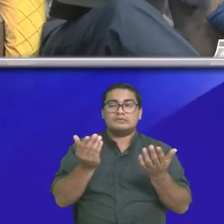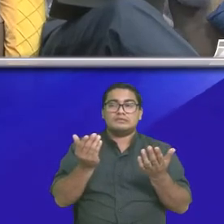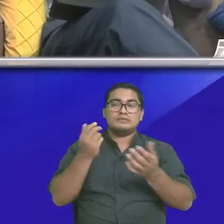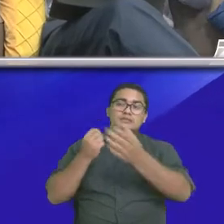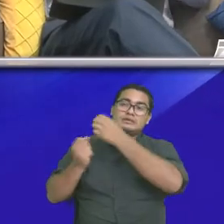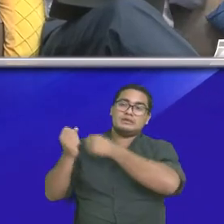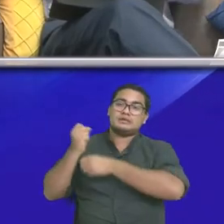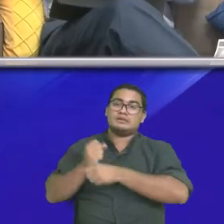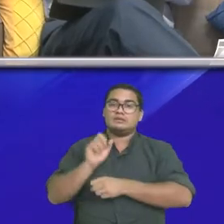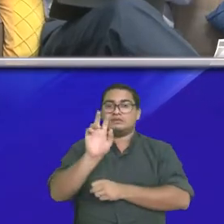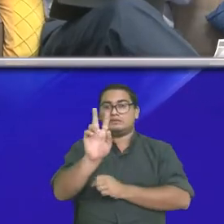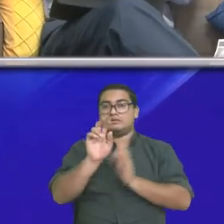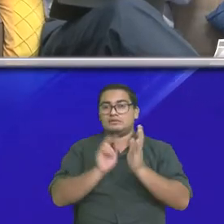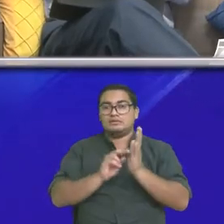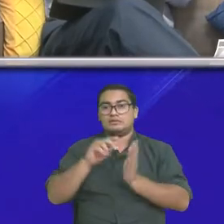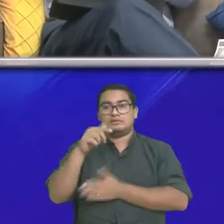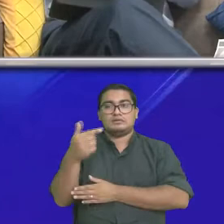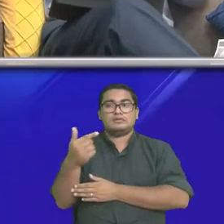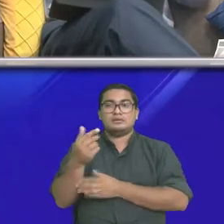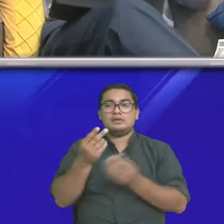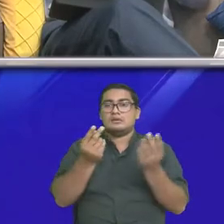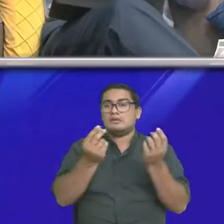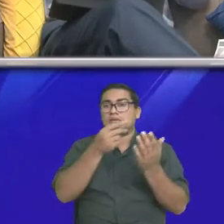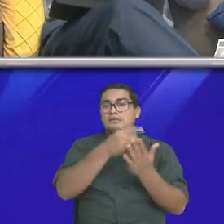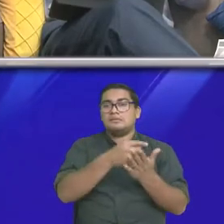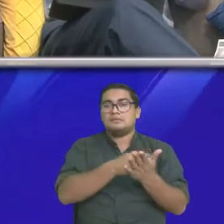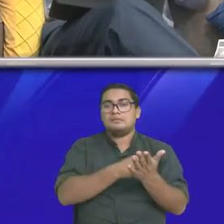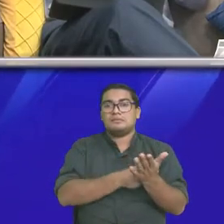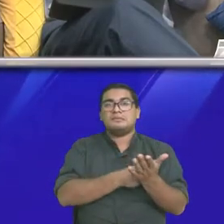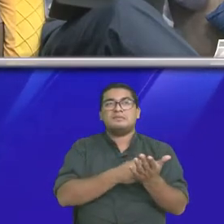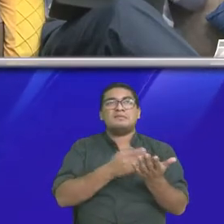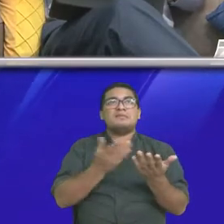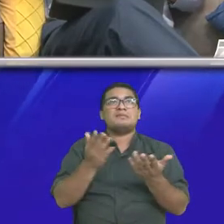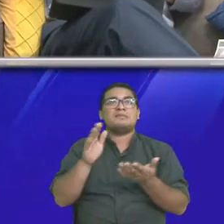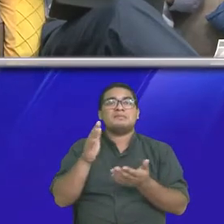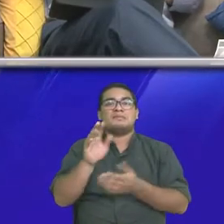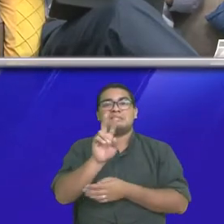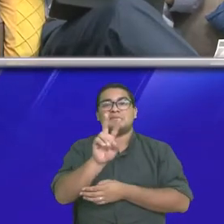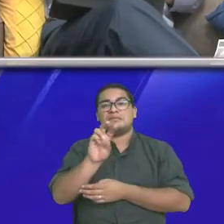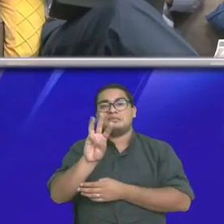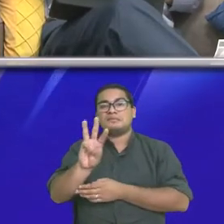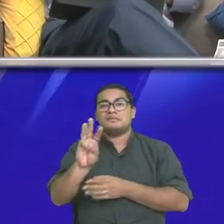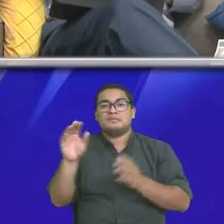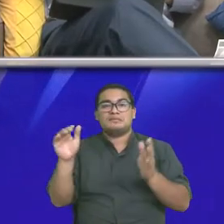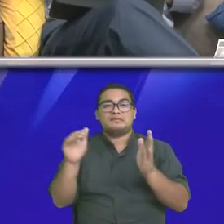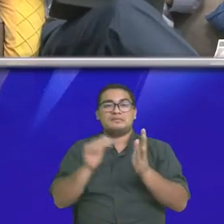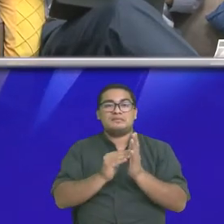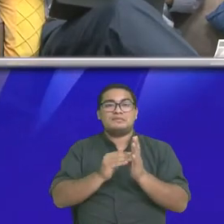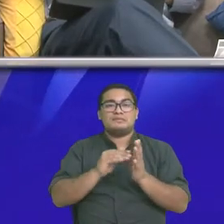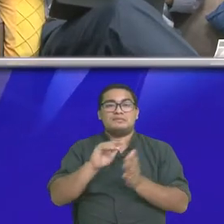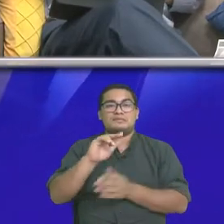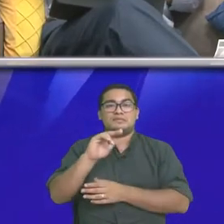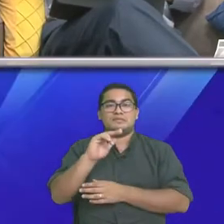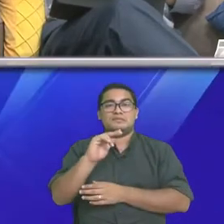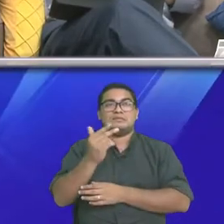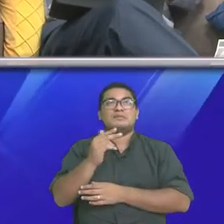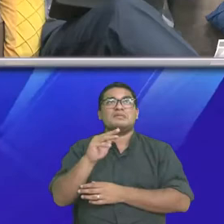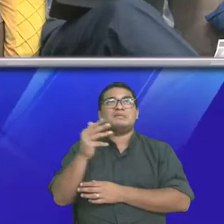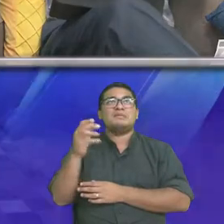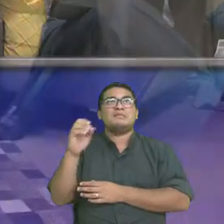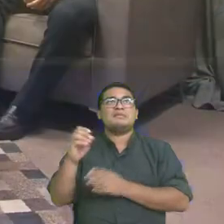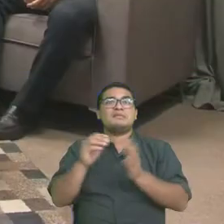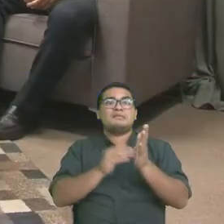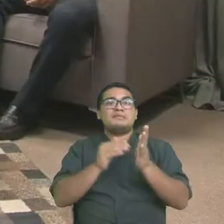en el año 2007, nosotros venimos con un presupuesto total de 23.819 millones de córdoba.